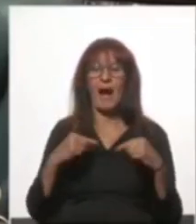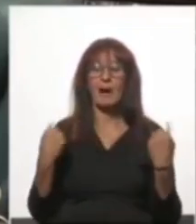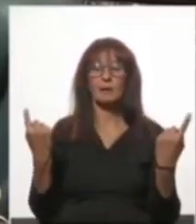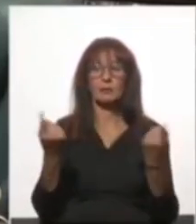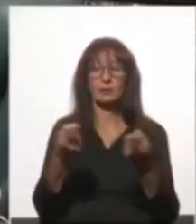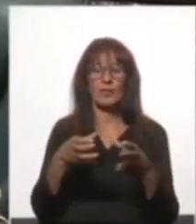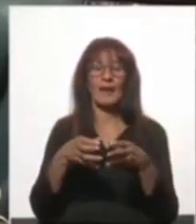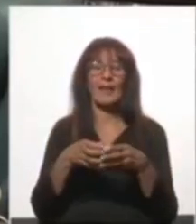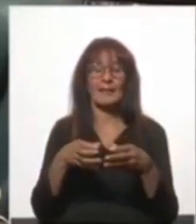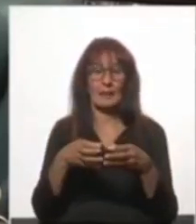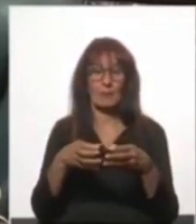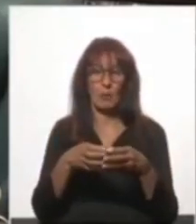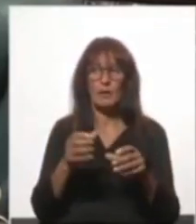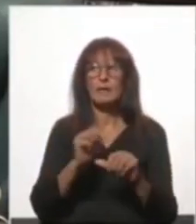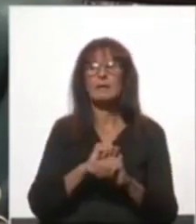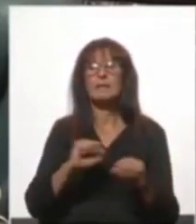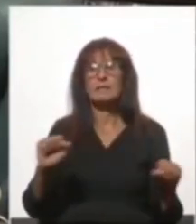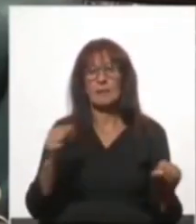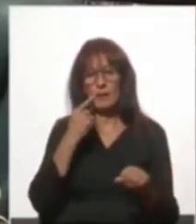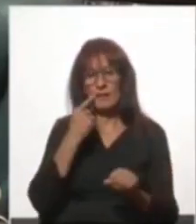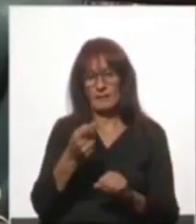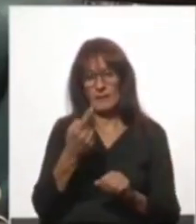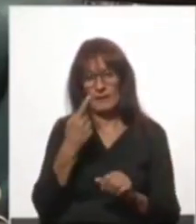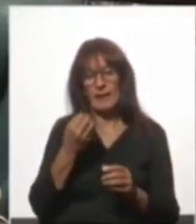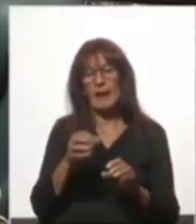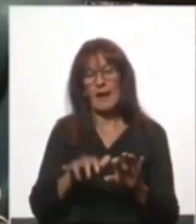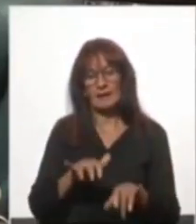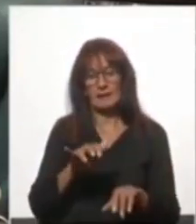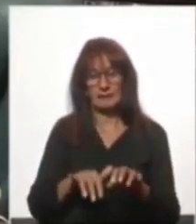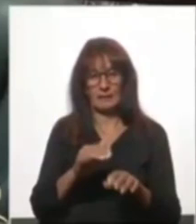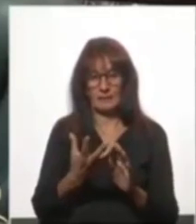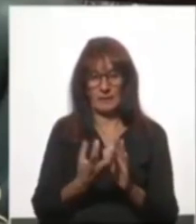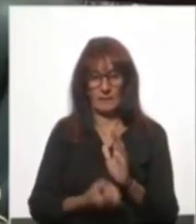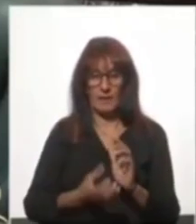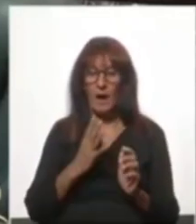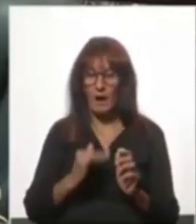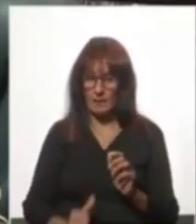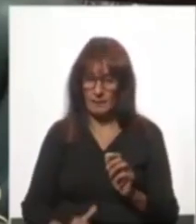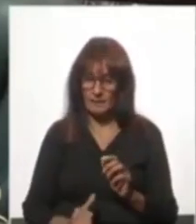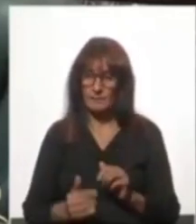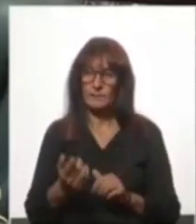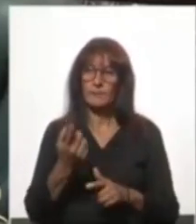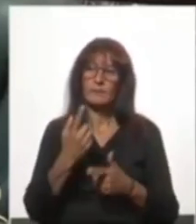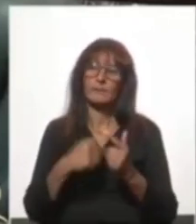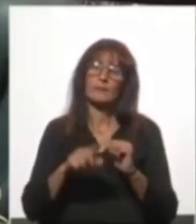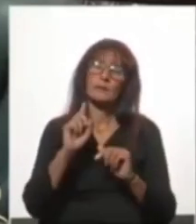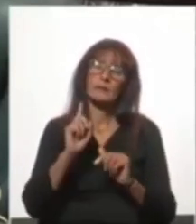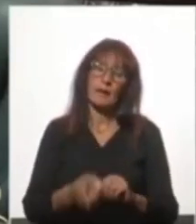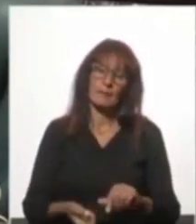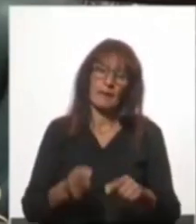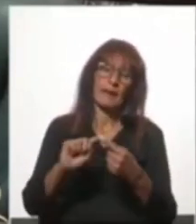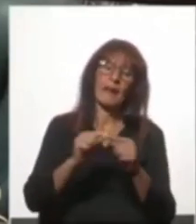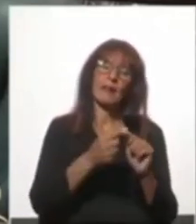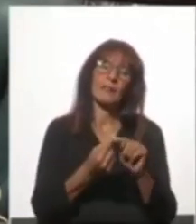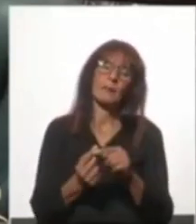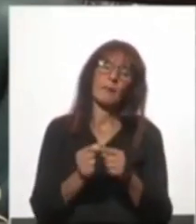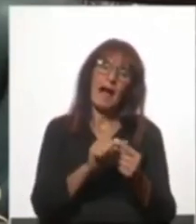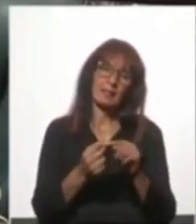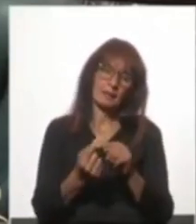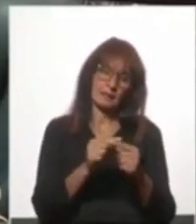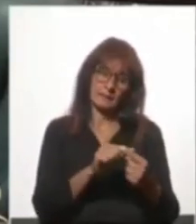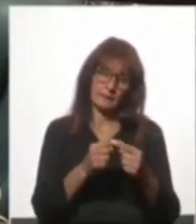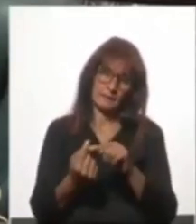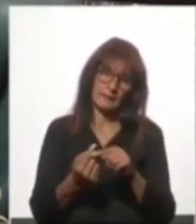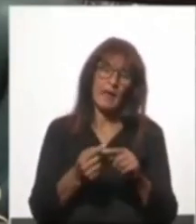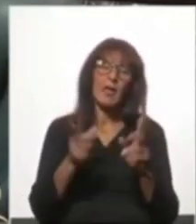que puede verificarse en la versión taquigráfica. También en el terreno del debate, es